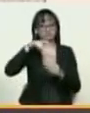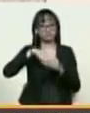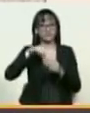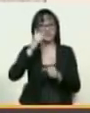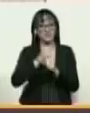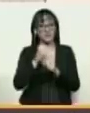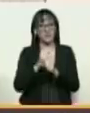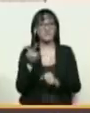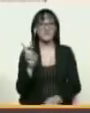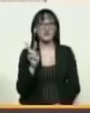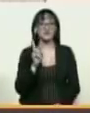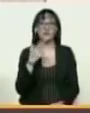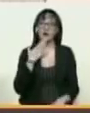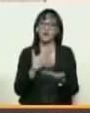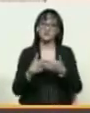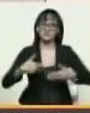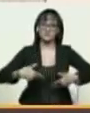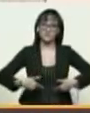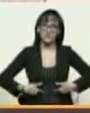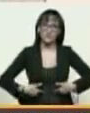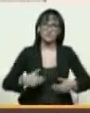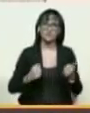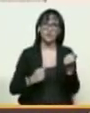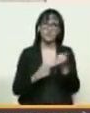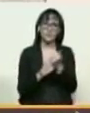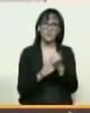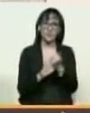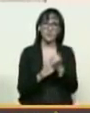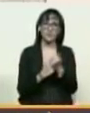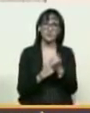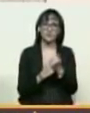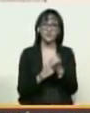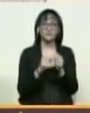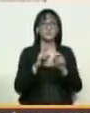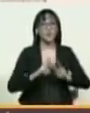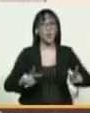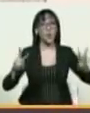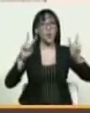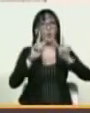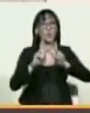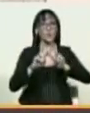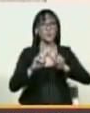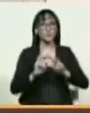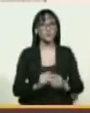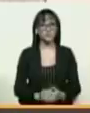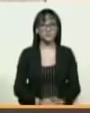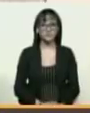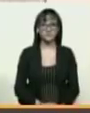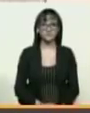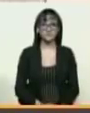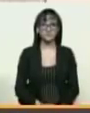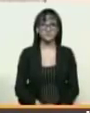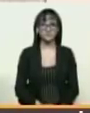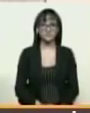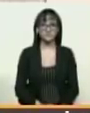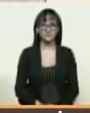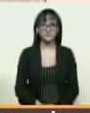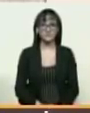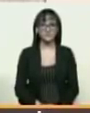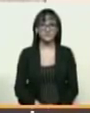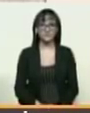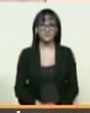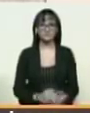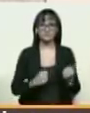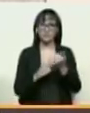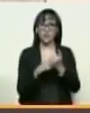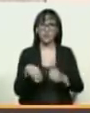le agradecemos todo el apoyo y el esfuerzo que ha tenido Naciones Unidas para con la República